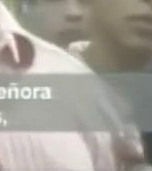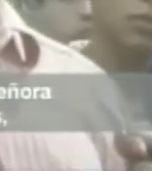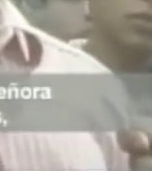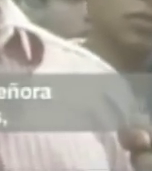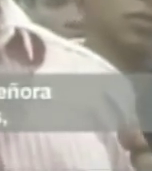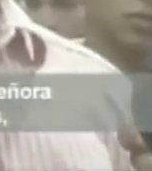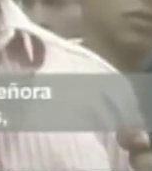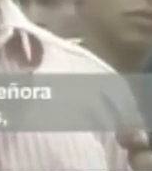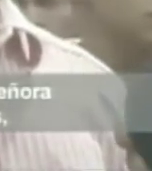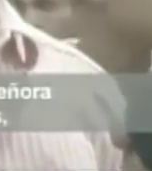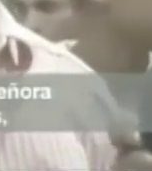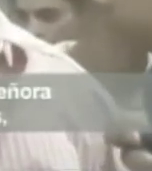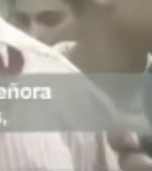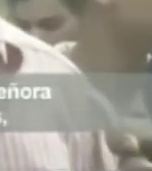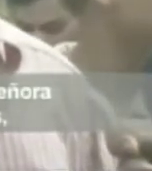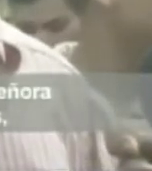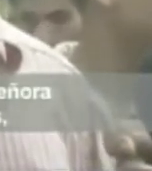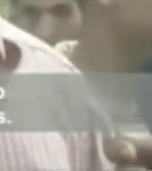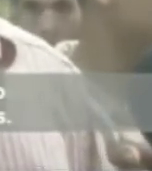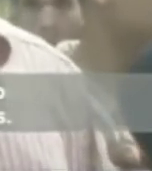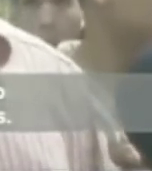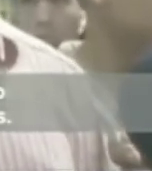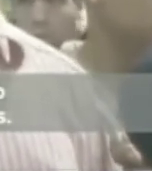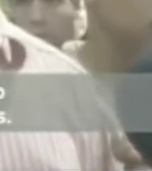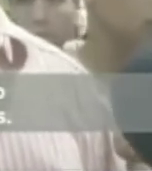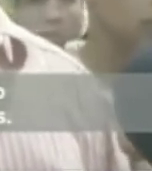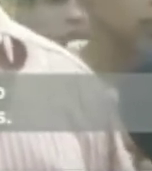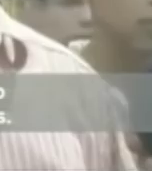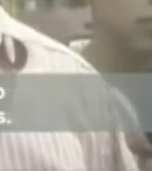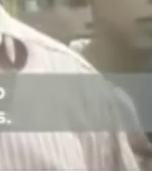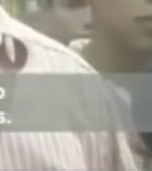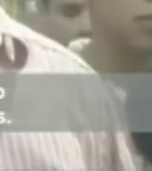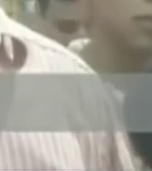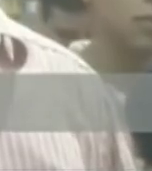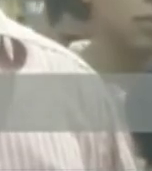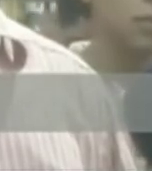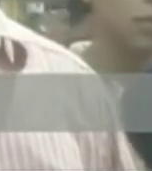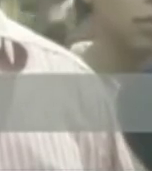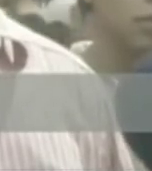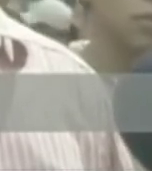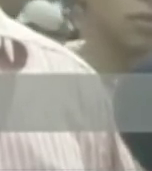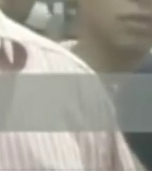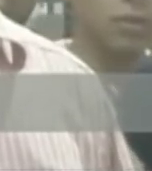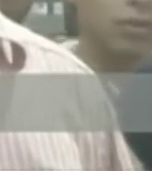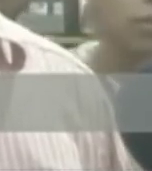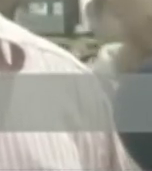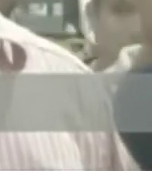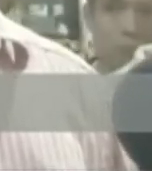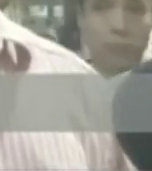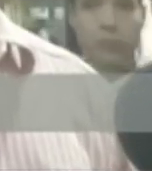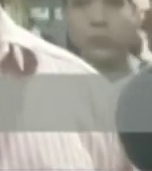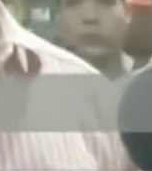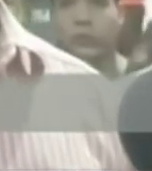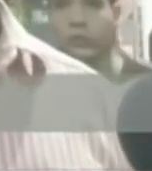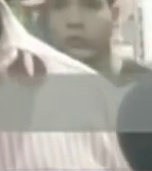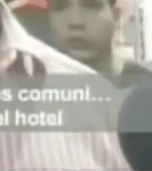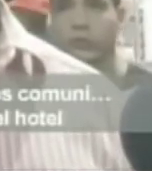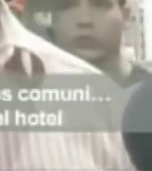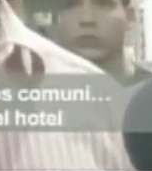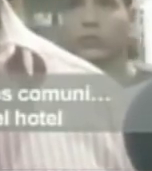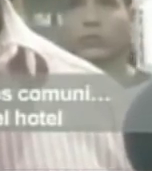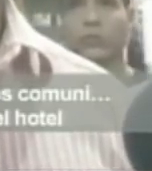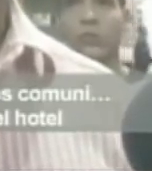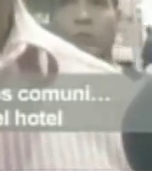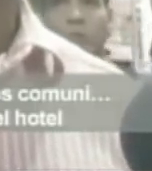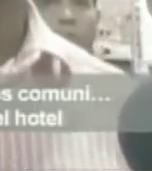Barrera, Kevin Rojas, esas personas han hecho presencia aquí ante nosotros. Ok, aparte de ellos dos, ¿con quién más? No, porque por